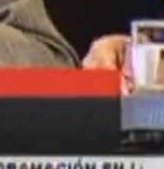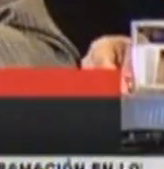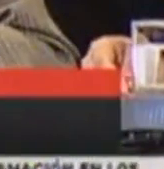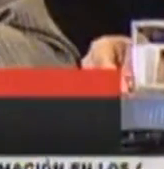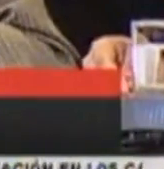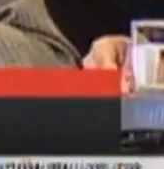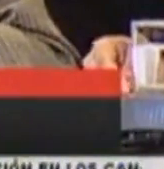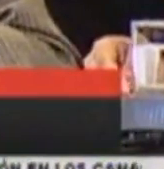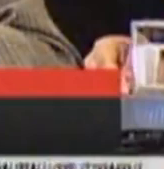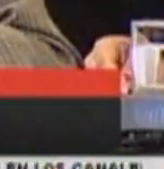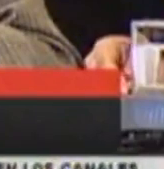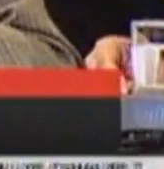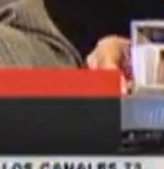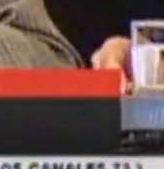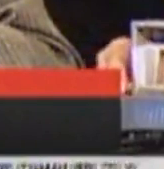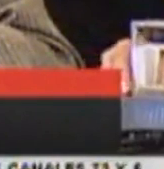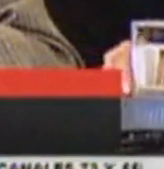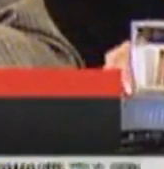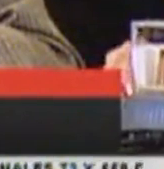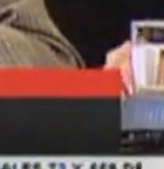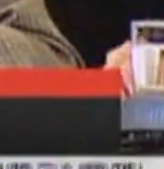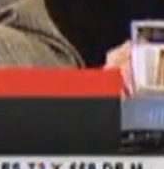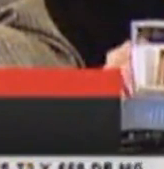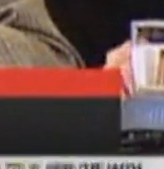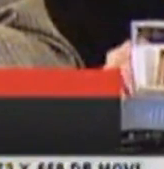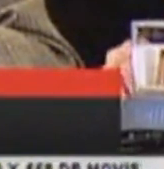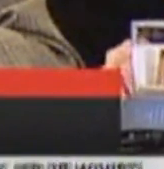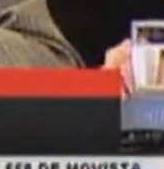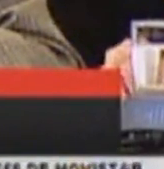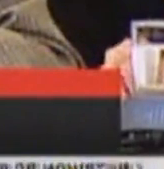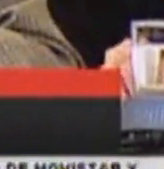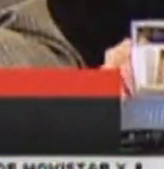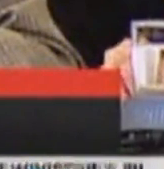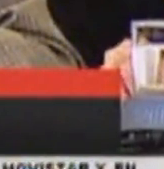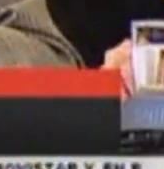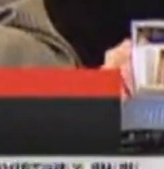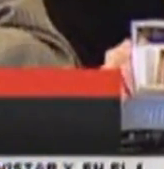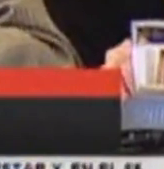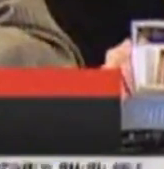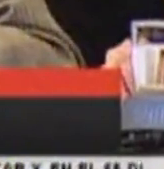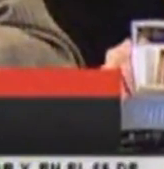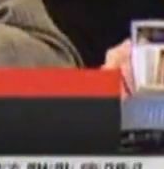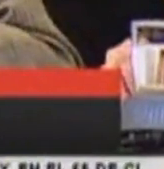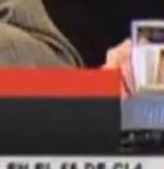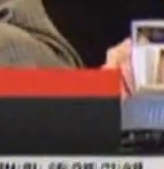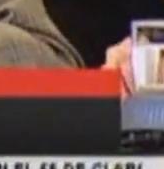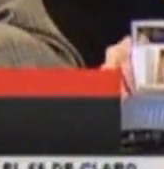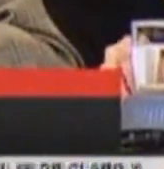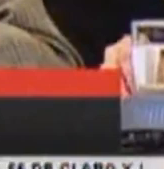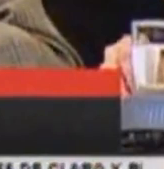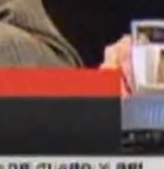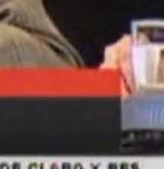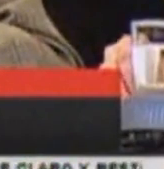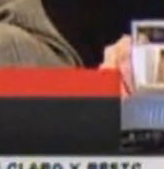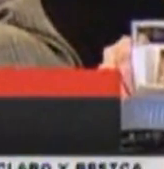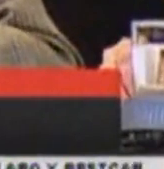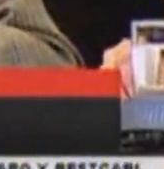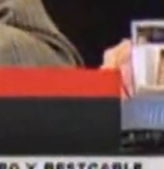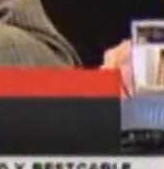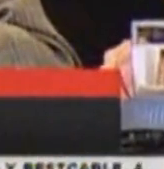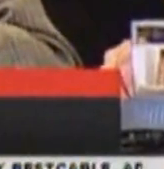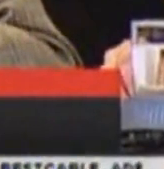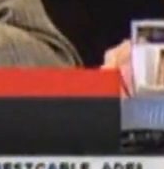es intentar hacer eso a nivel provincial, que es difícil, pero ese es el nivel de territorio donde uno ve la infraestructura real, ¿no es cierto?